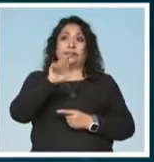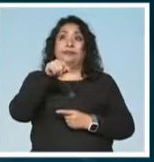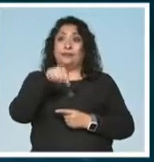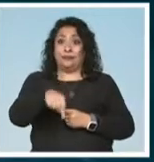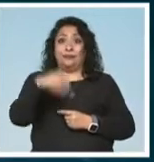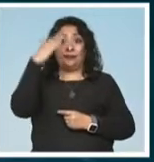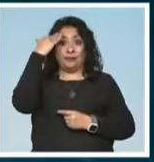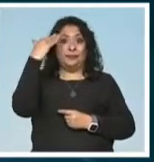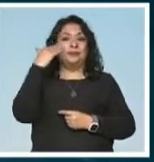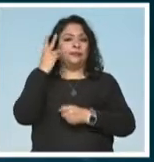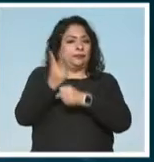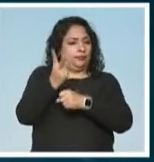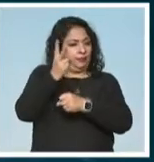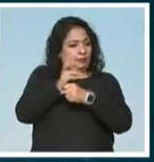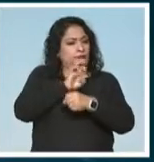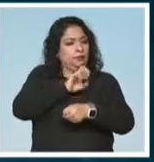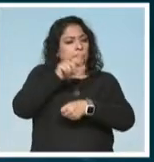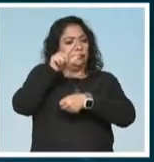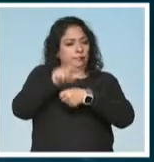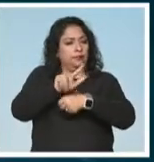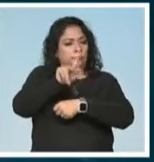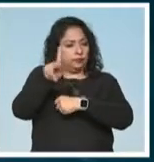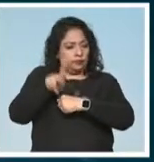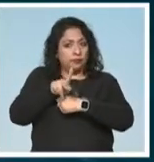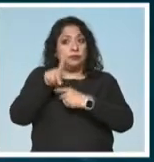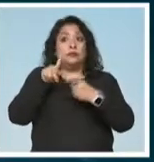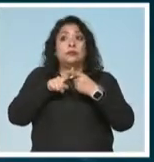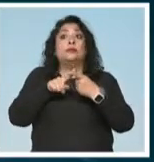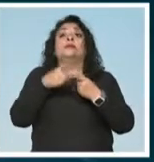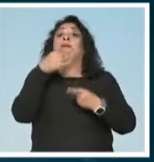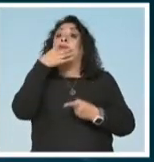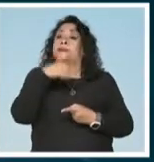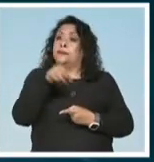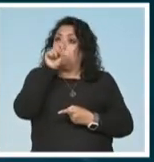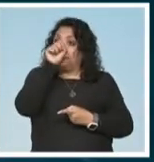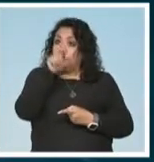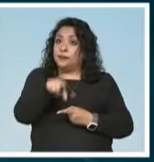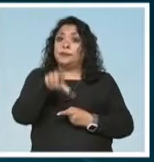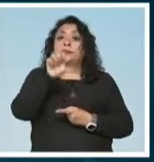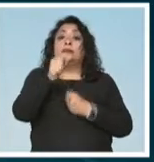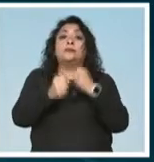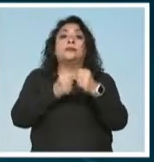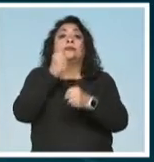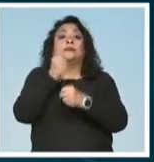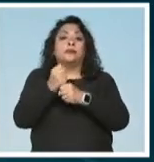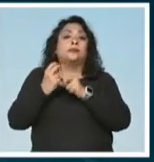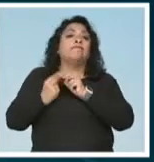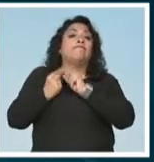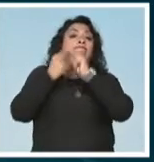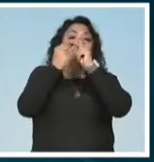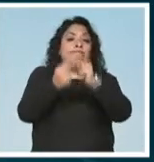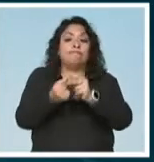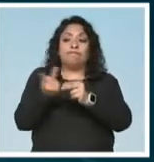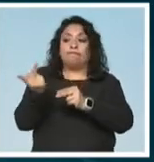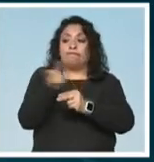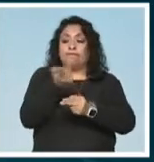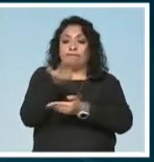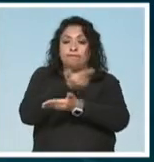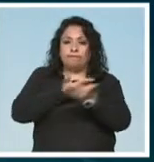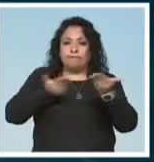Corea... ...como invitado de honor... ...y con la que se celebra también... ...el 60 aniversario de establecimiento... ...de